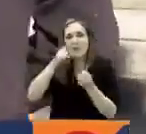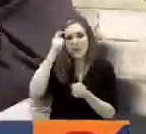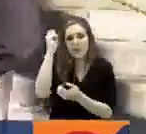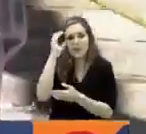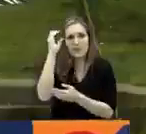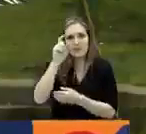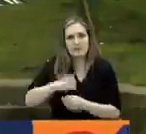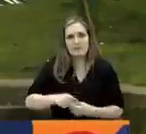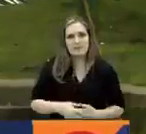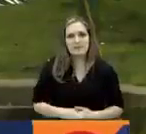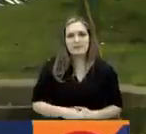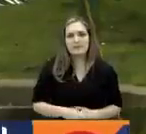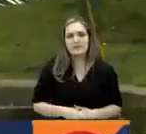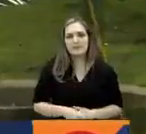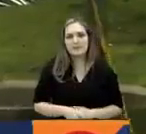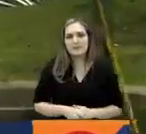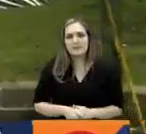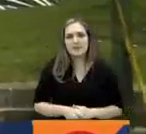nacional.